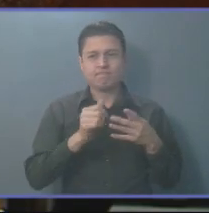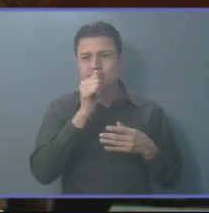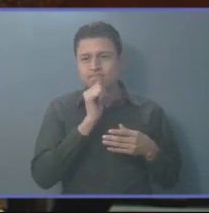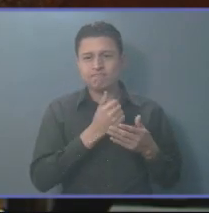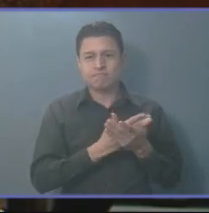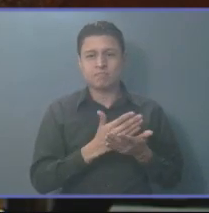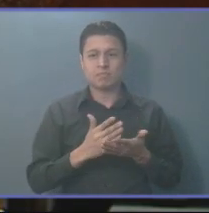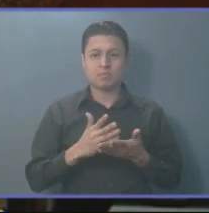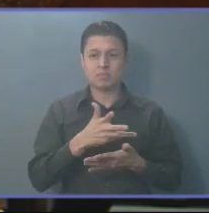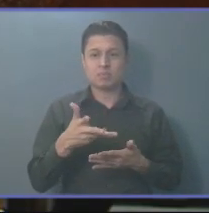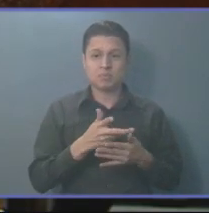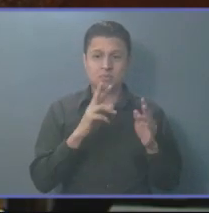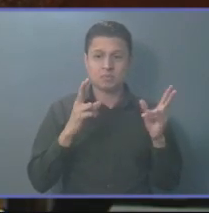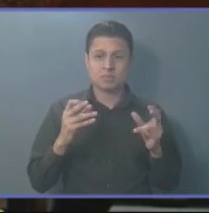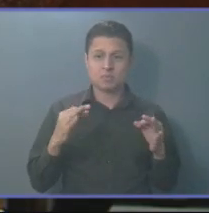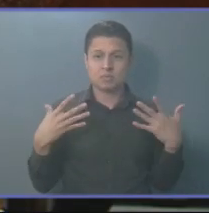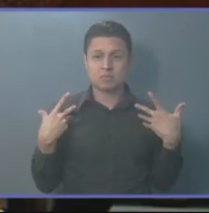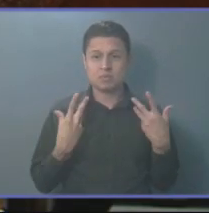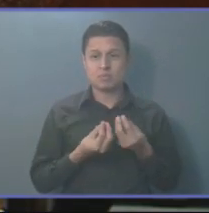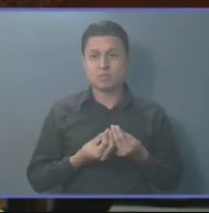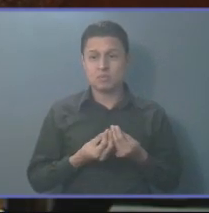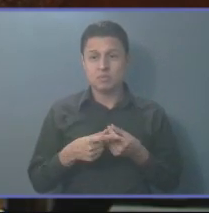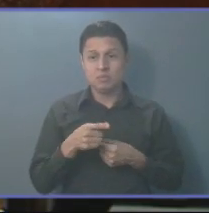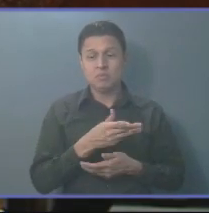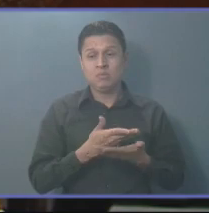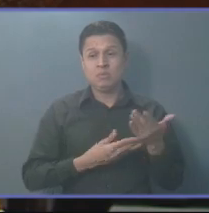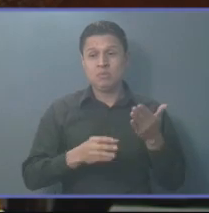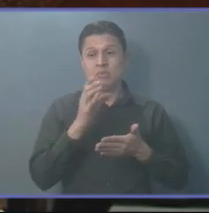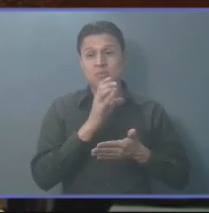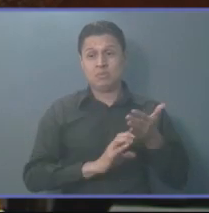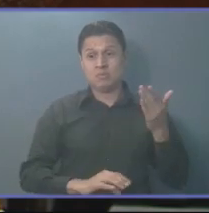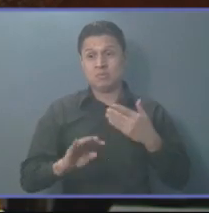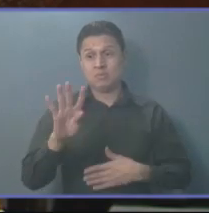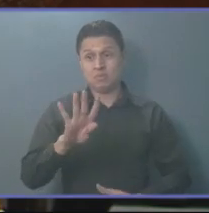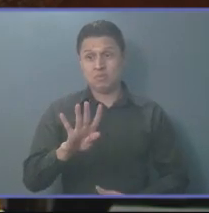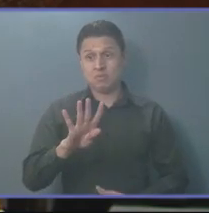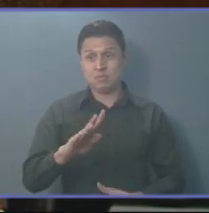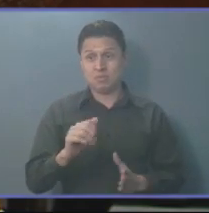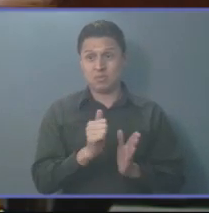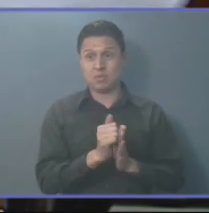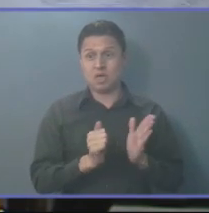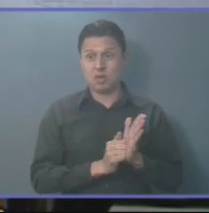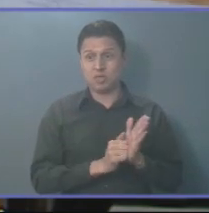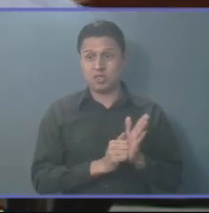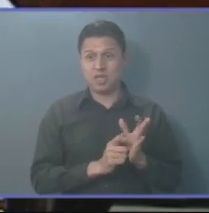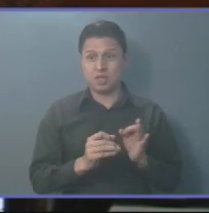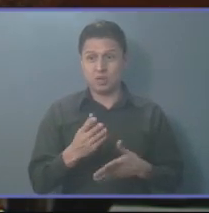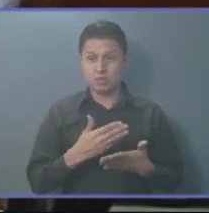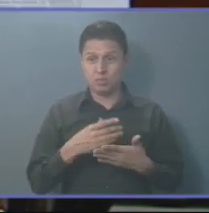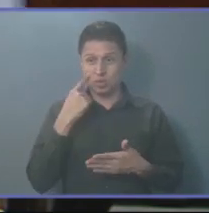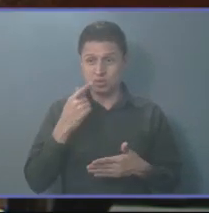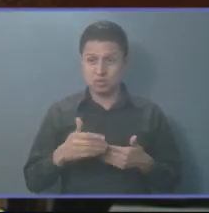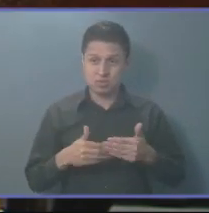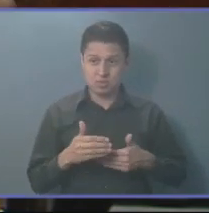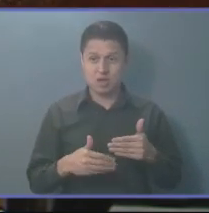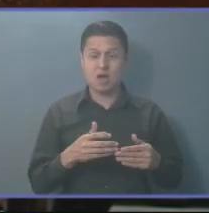distanciamiento social dentro de lo previsto en el capítulo 4 del artículo 28 de esta